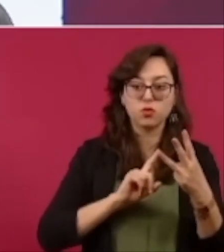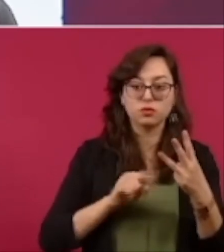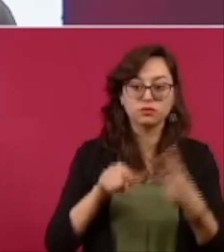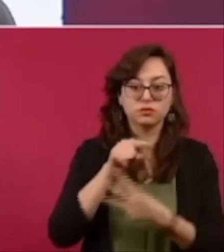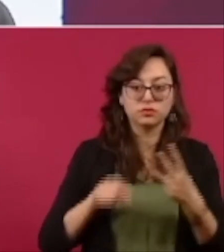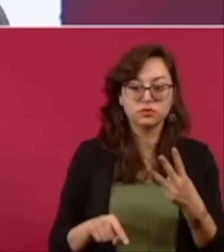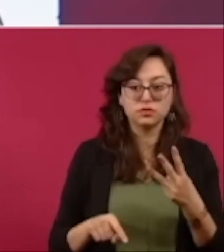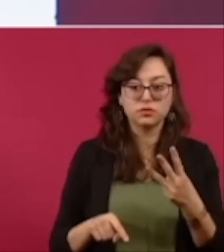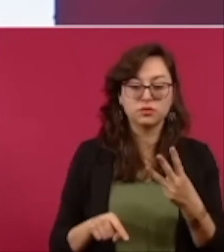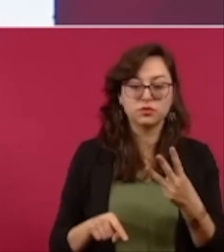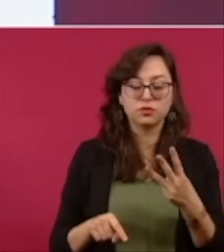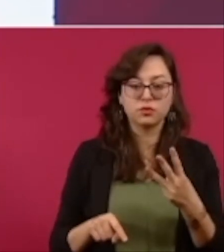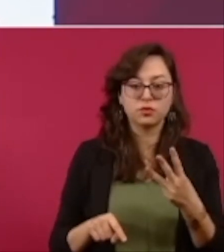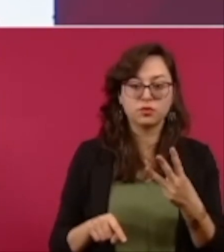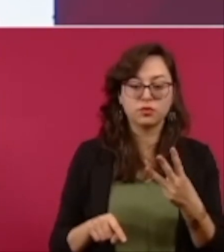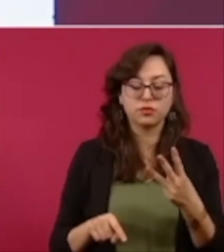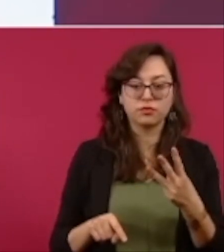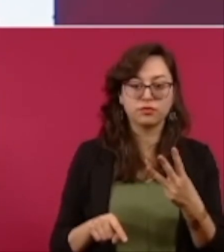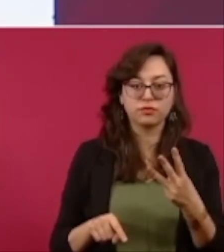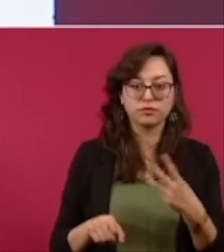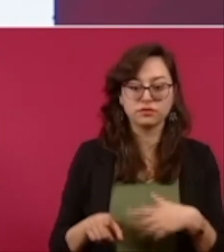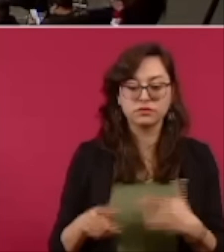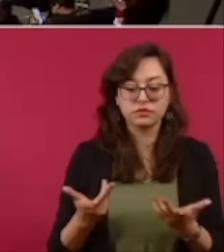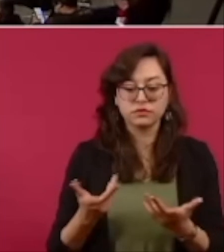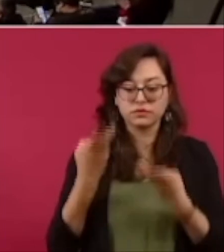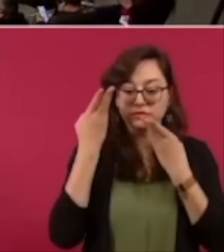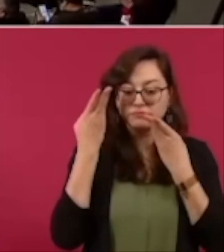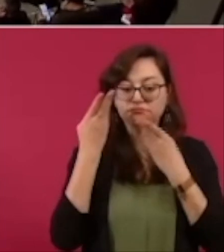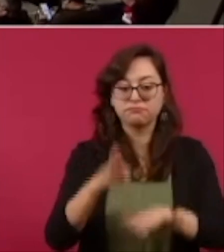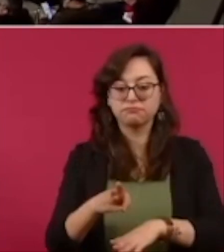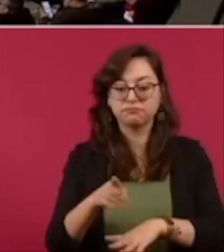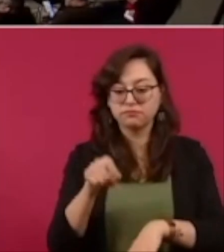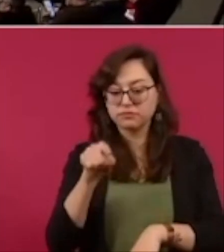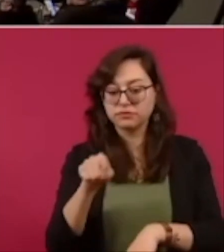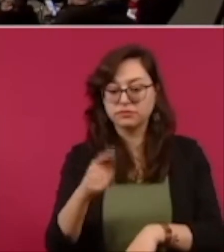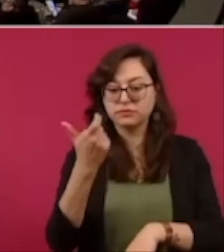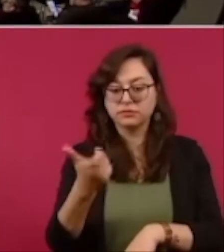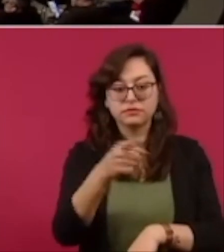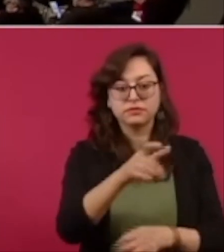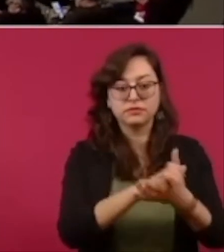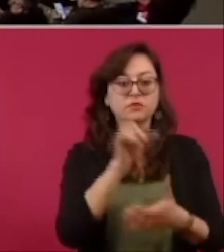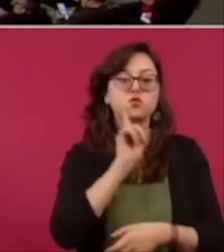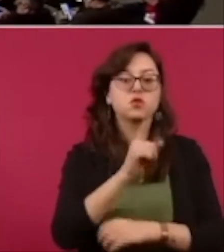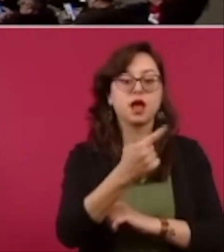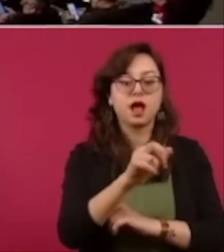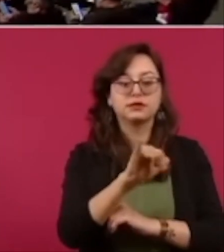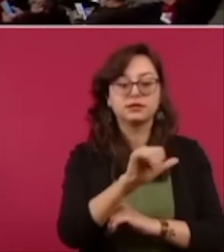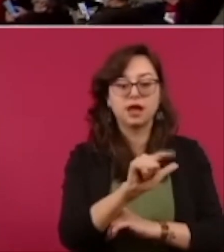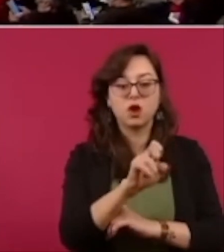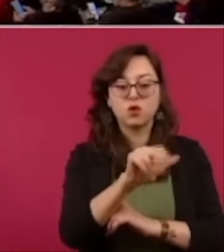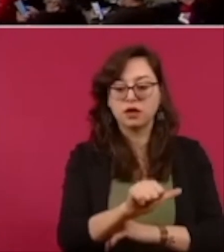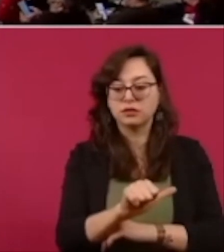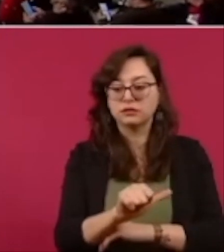descongelan las cuentas de la esposa de García Luna, como lo hicieron con otro